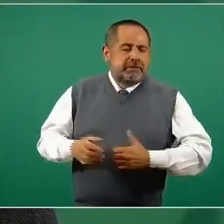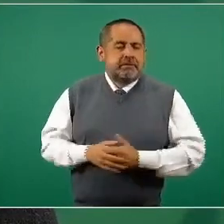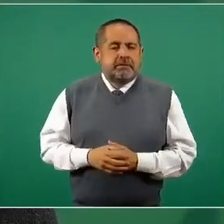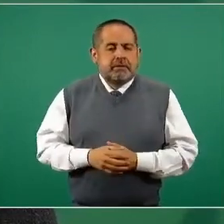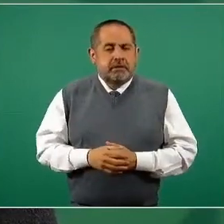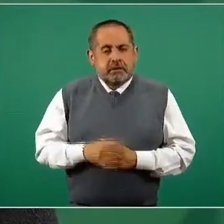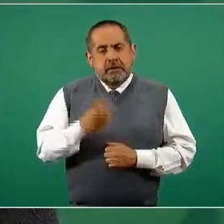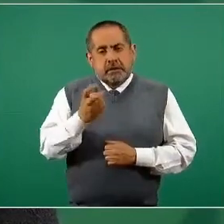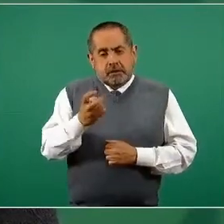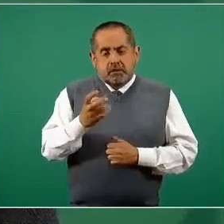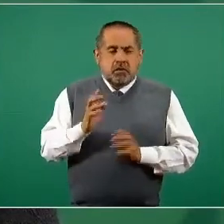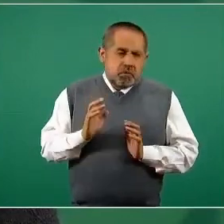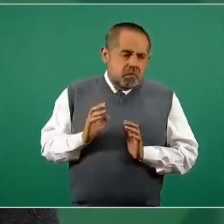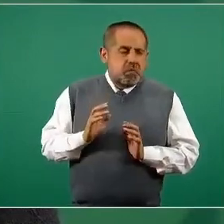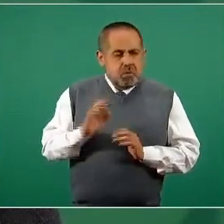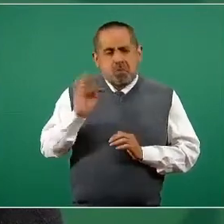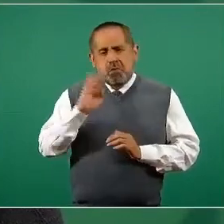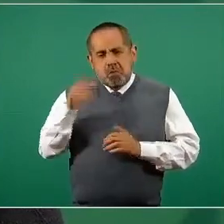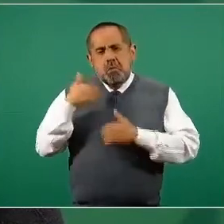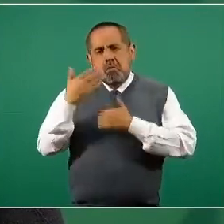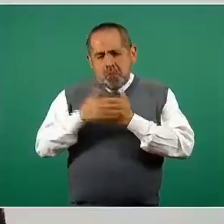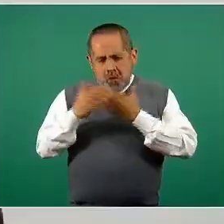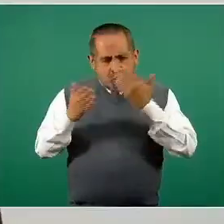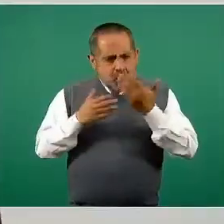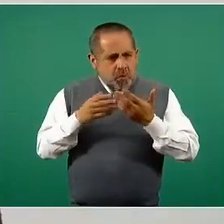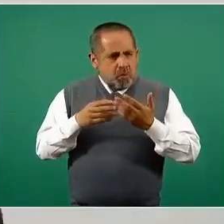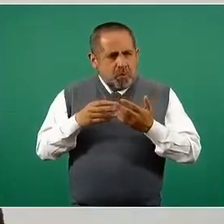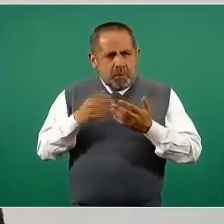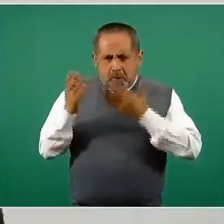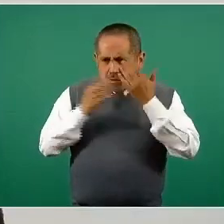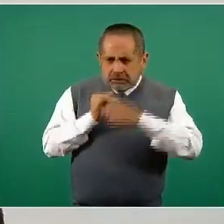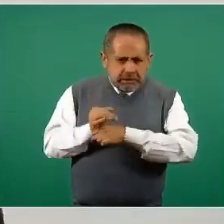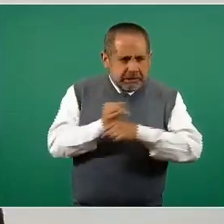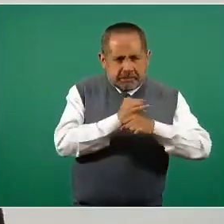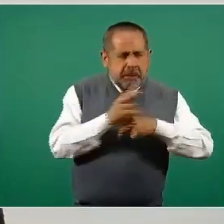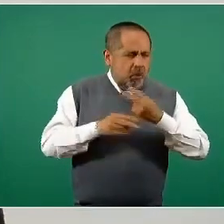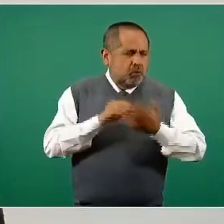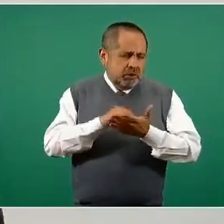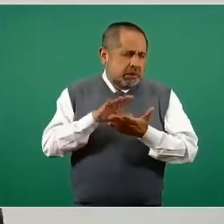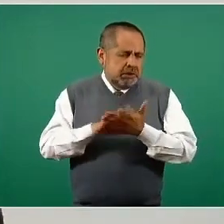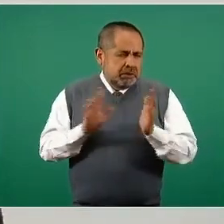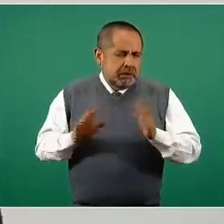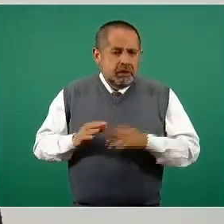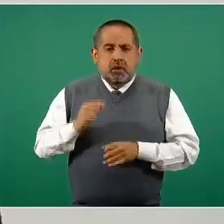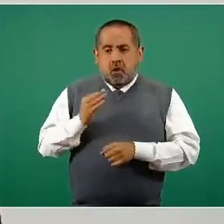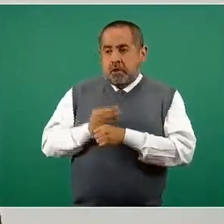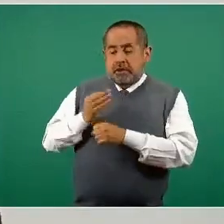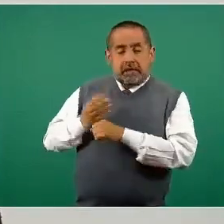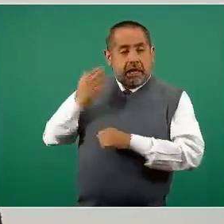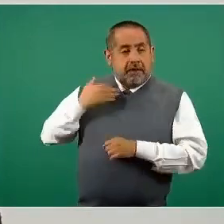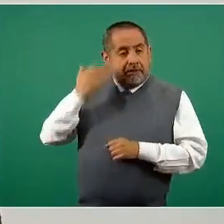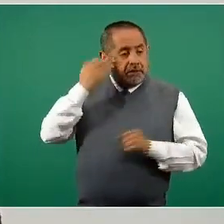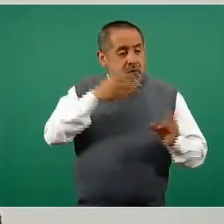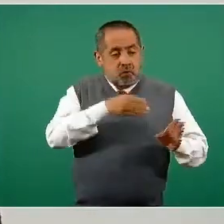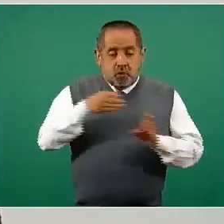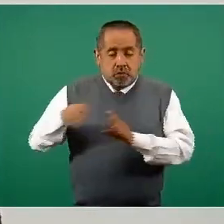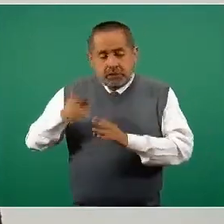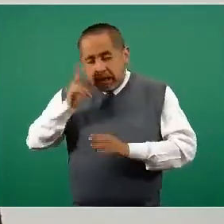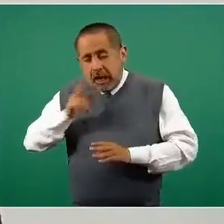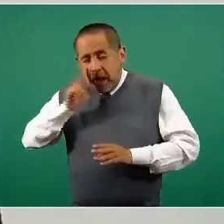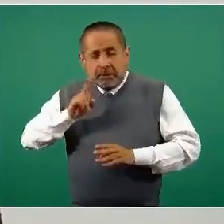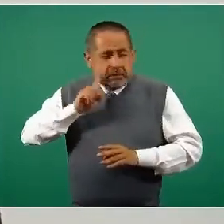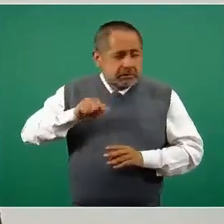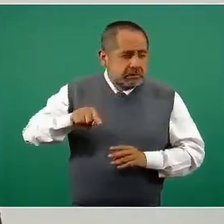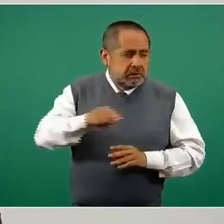son estudios que en su momento sí se pueden implementar, se han contemplado en el marco de los ensayos de poder llevarse a